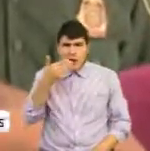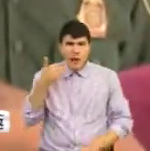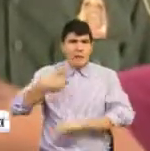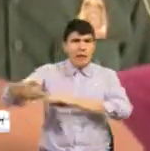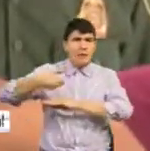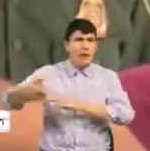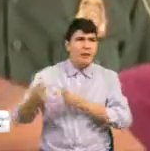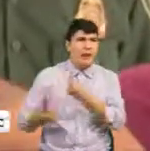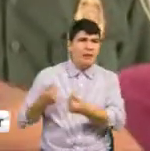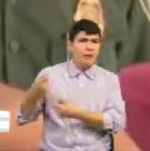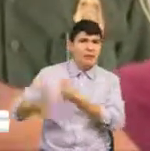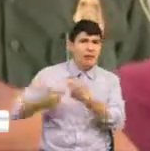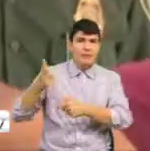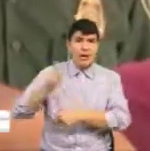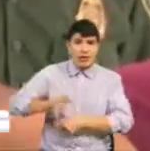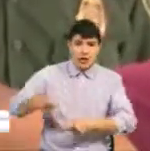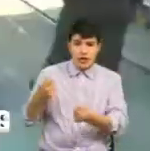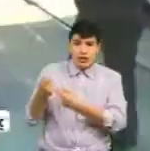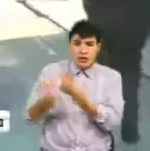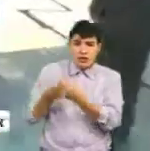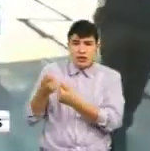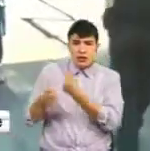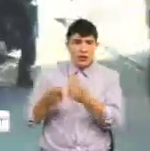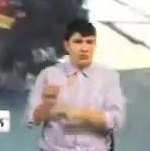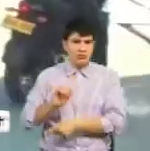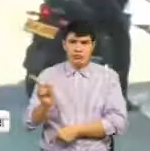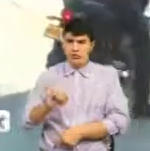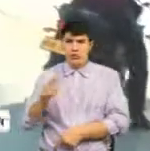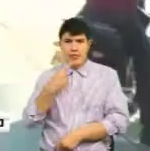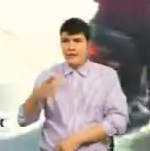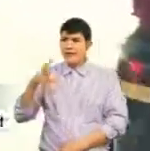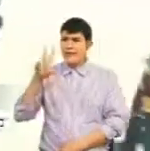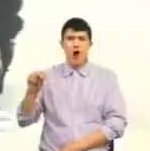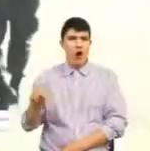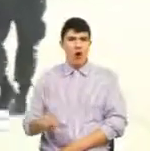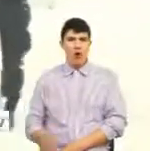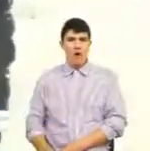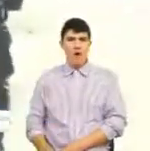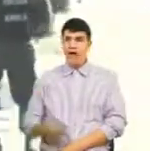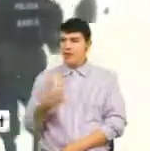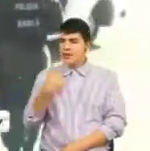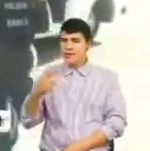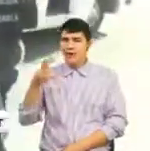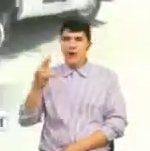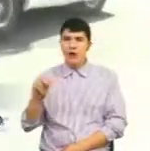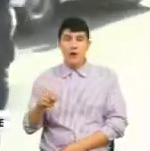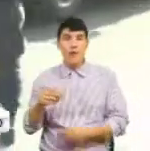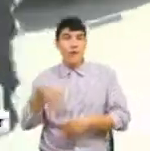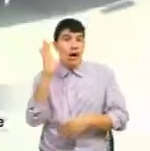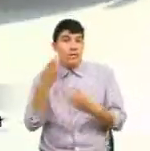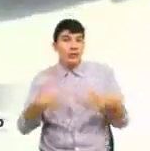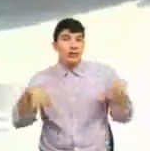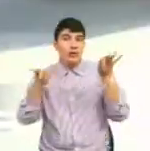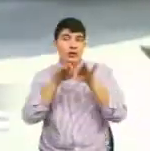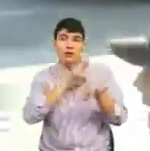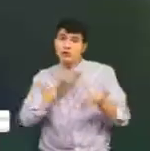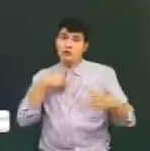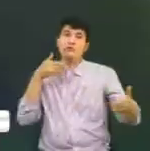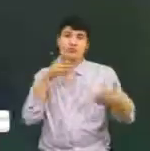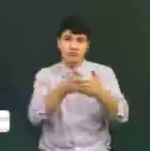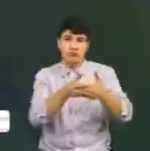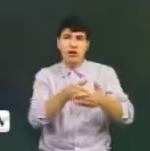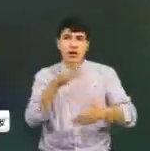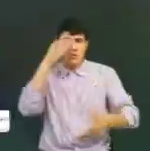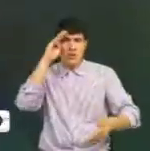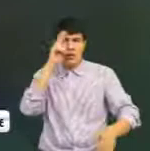exigiendo dinero de nuestros productores, de nuestro sector productivo, de nuestra economía. Vamos a decirles que no. Y lo más importante, vamos a denunciarlos. La